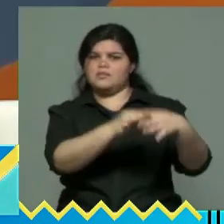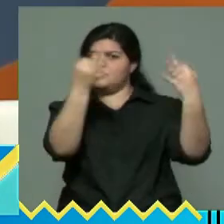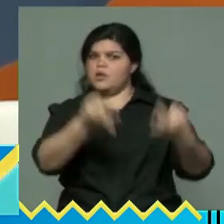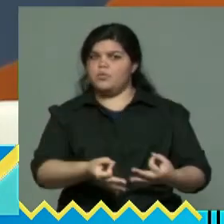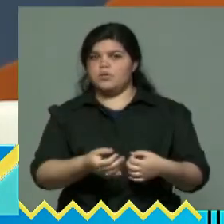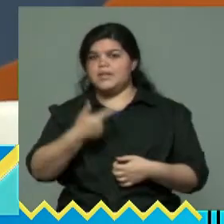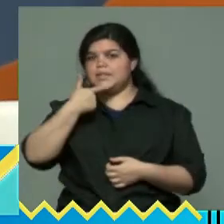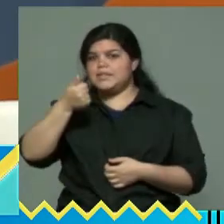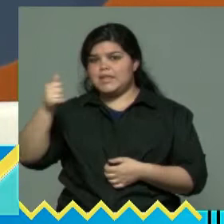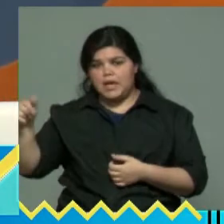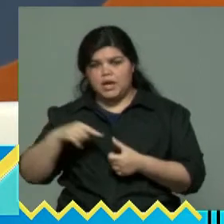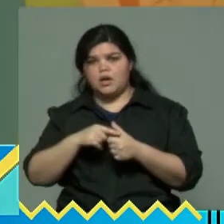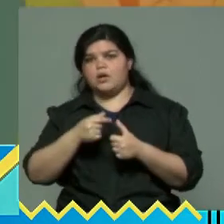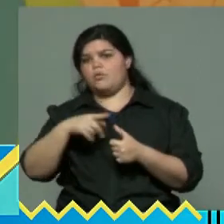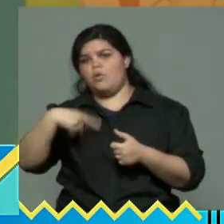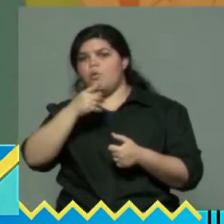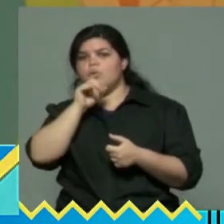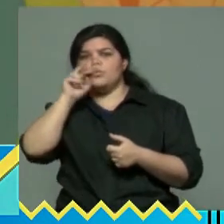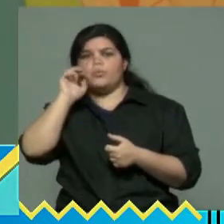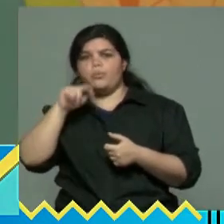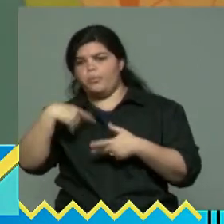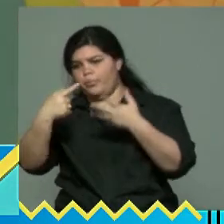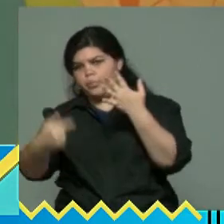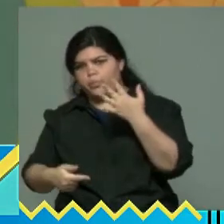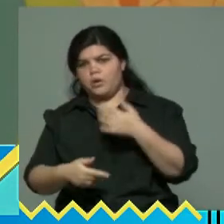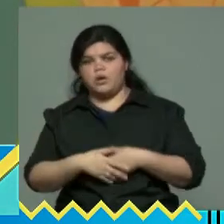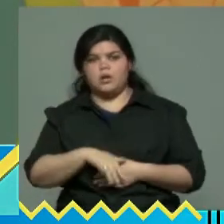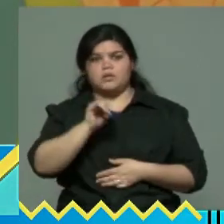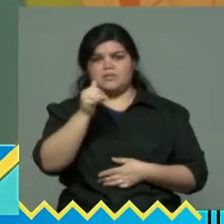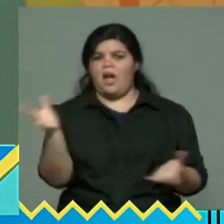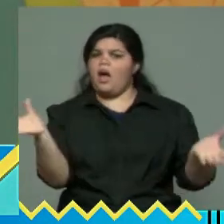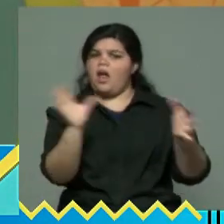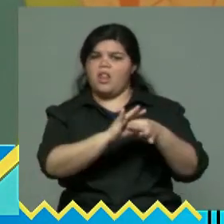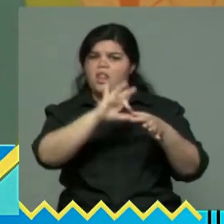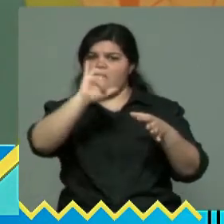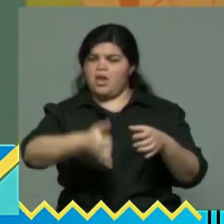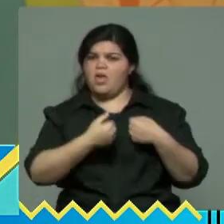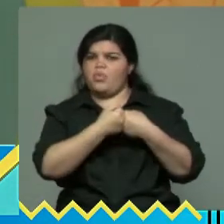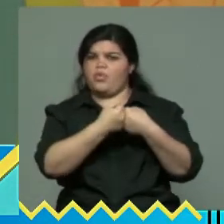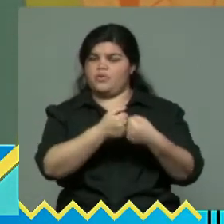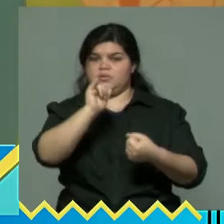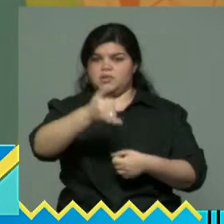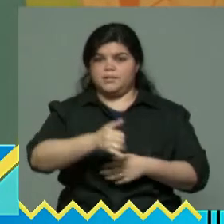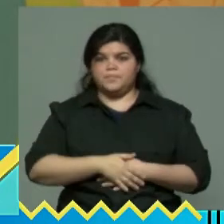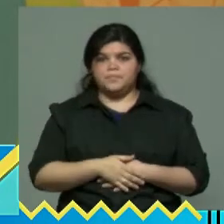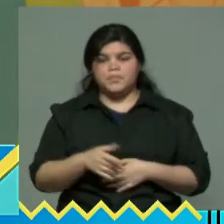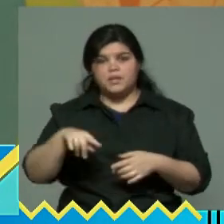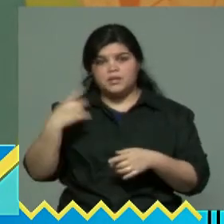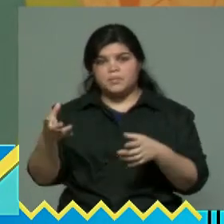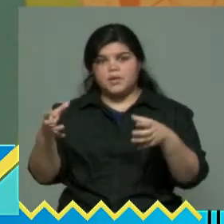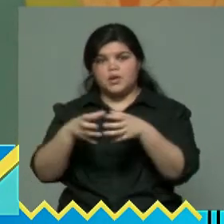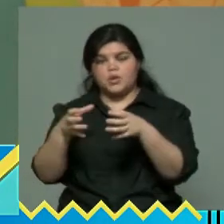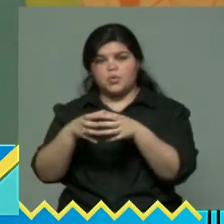Rodríguez Sá, Urtubey. Todo eso se van a aliar totalmente. Y el sindicalismo ya hay un sector que ya está con el gobierno. O sea que